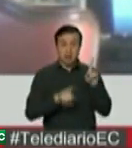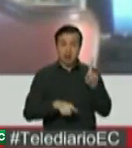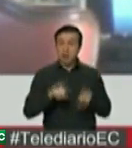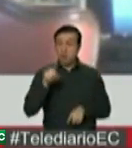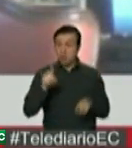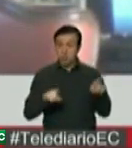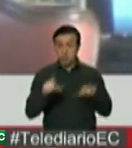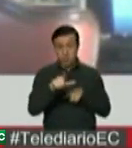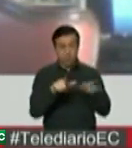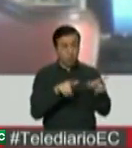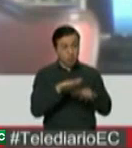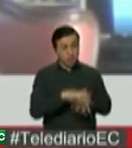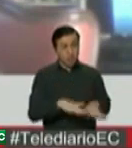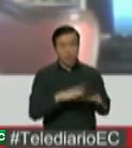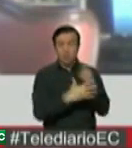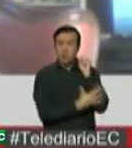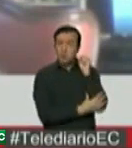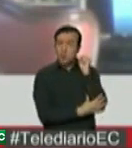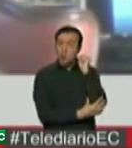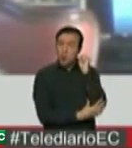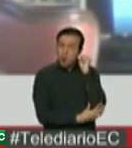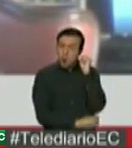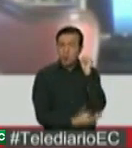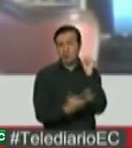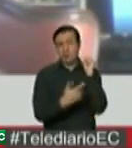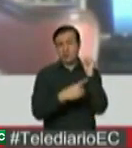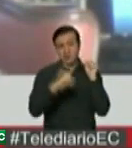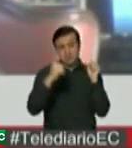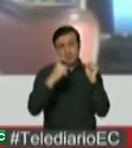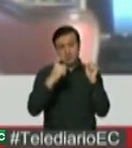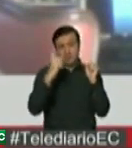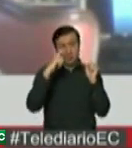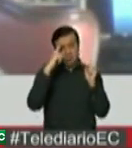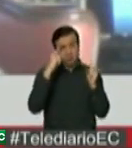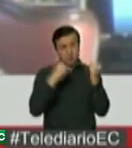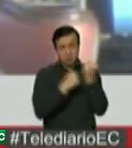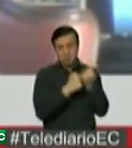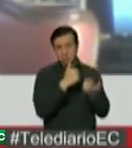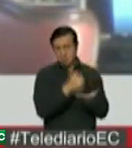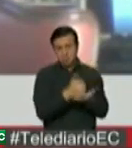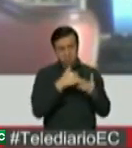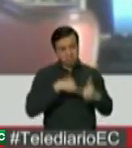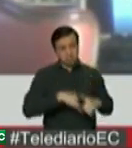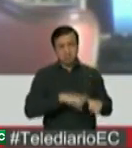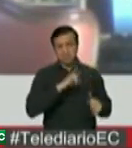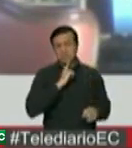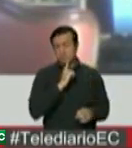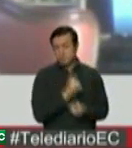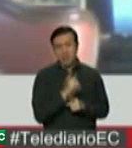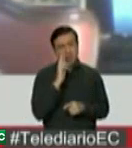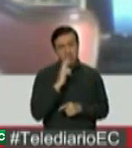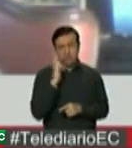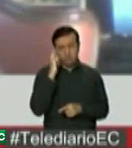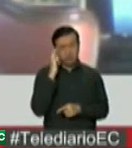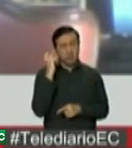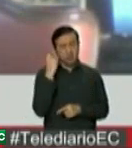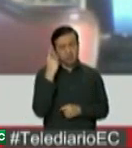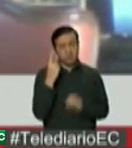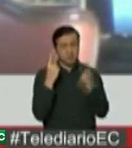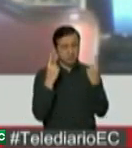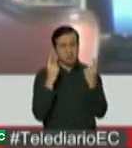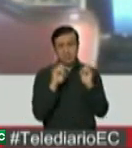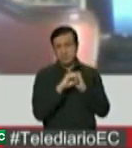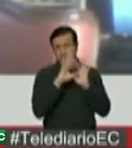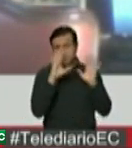son vulnerables, que evidentemente necesitan un auxilio fiscal, un auxilio gubernamental.